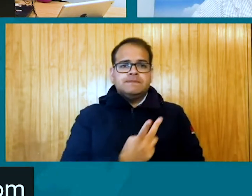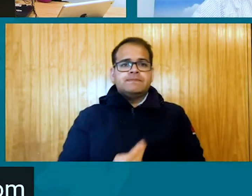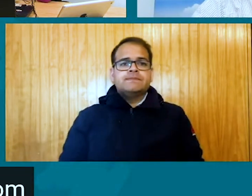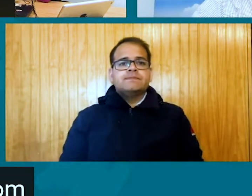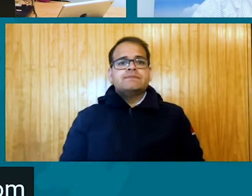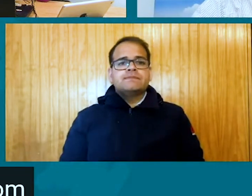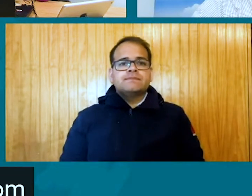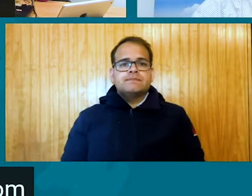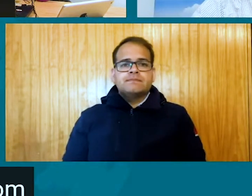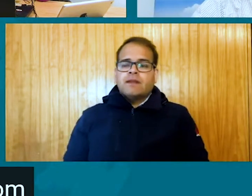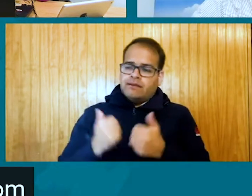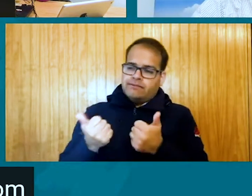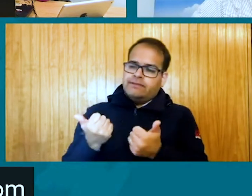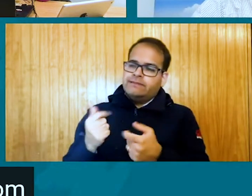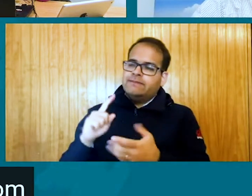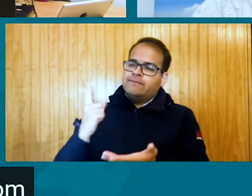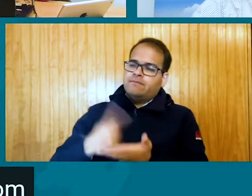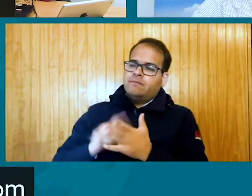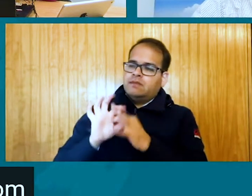Ya, pues mil gracias.